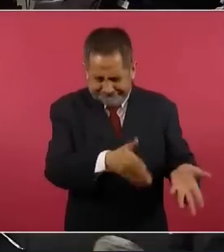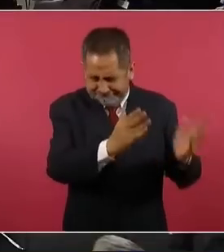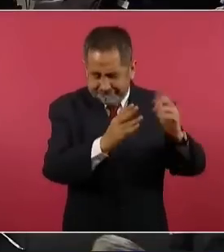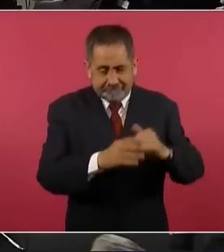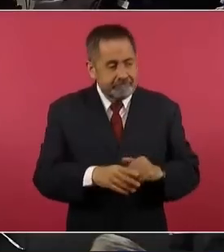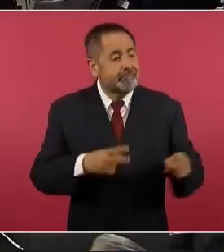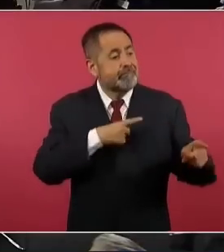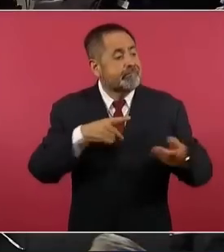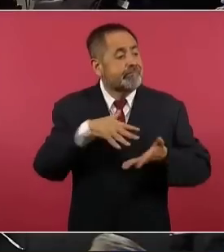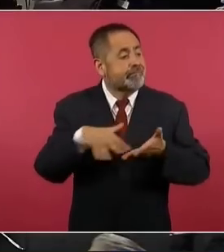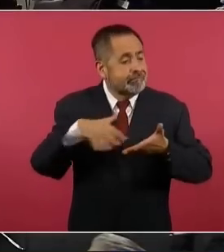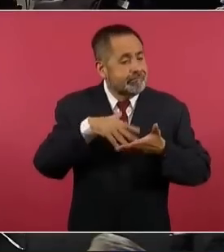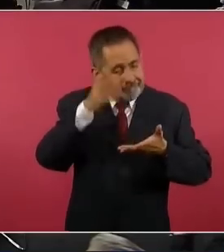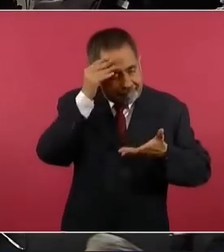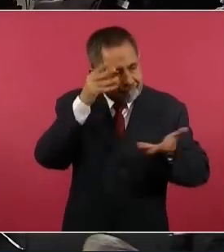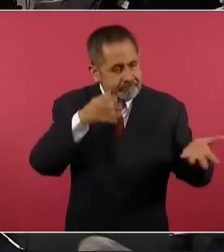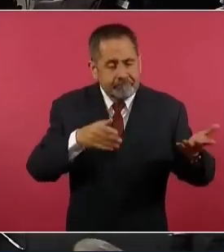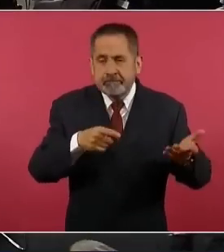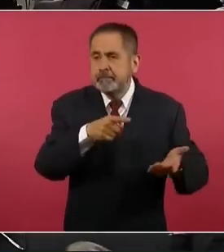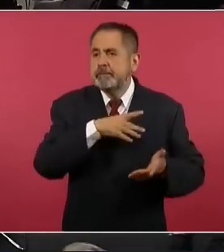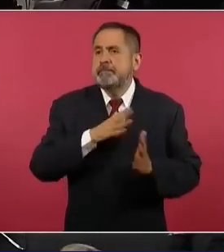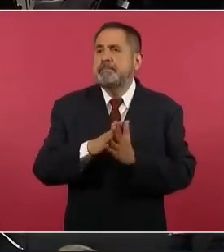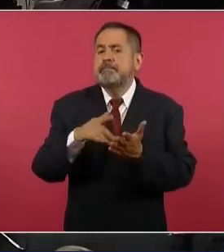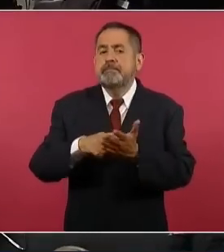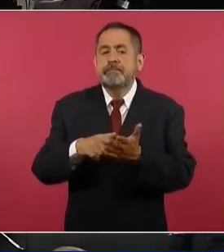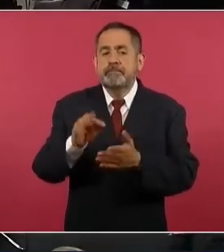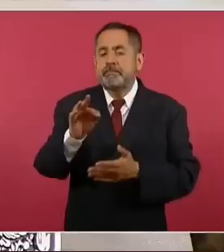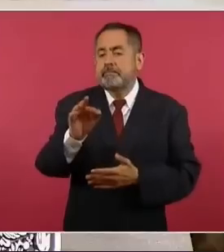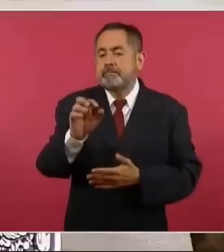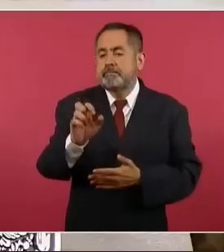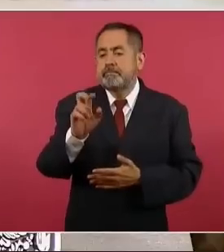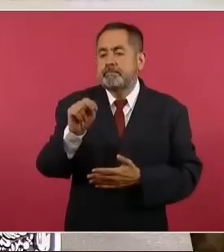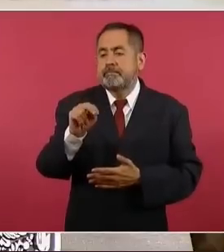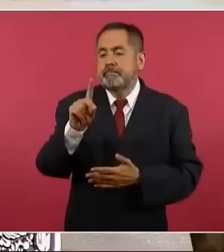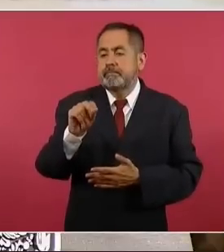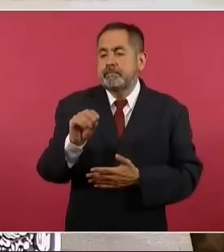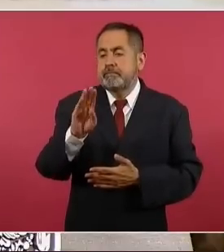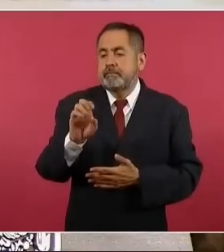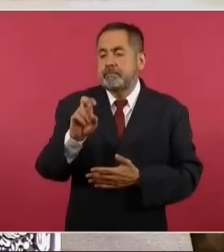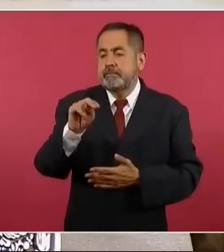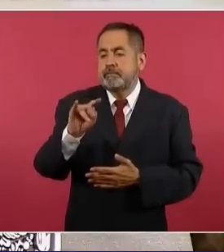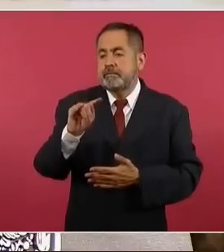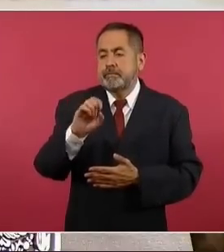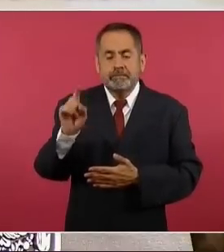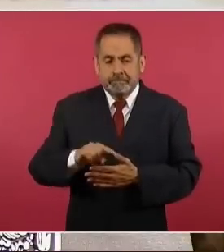que lea a Fernando Benítez.